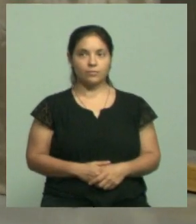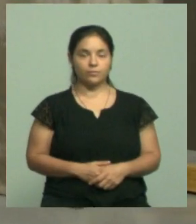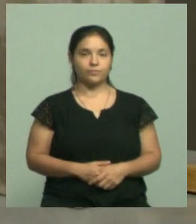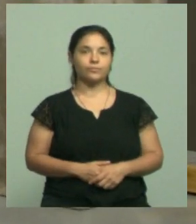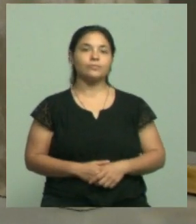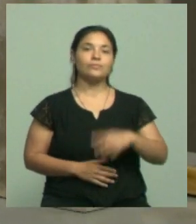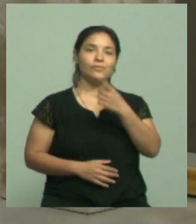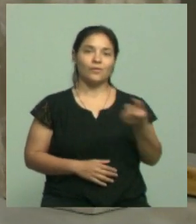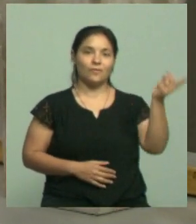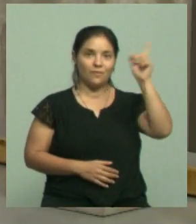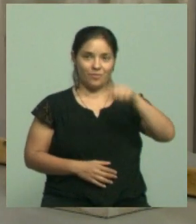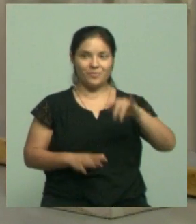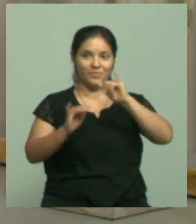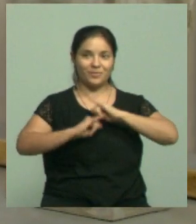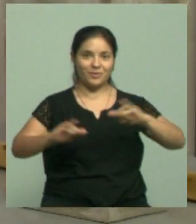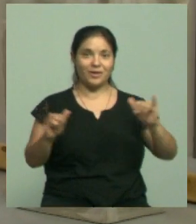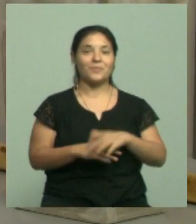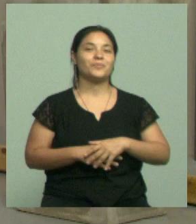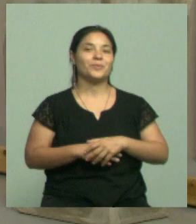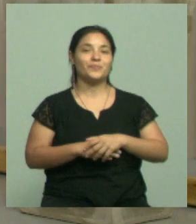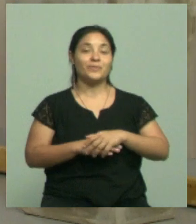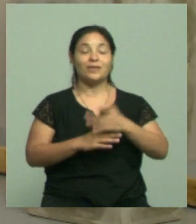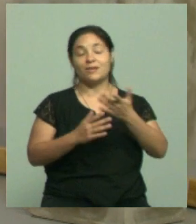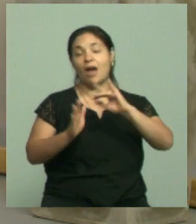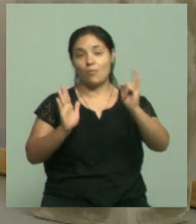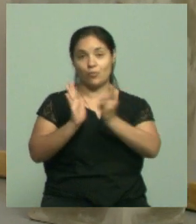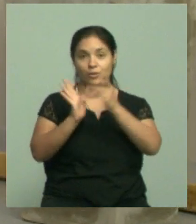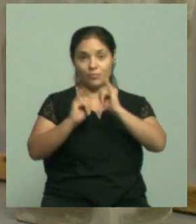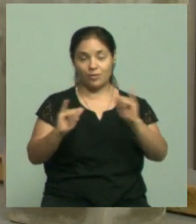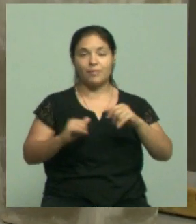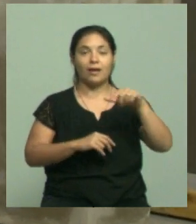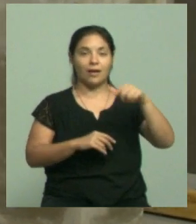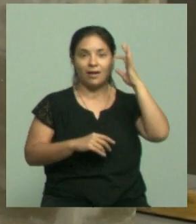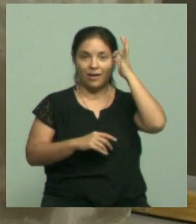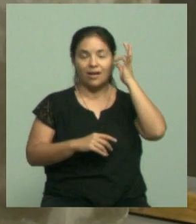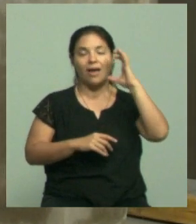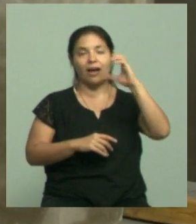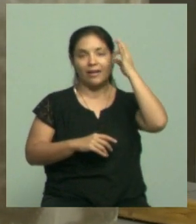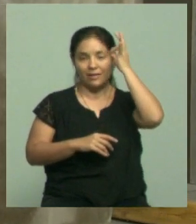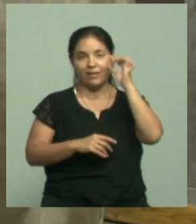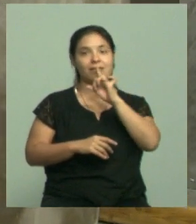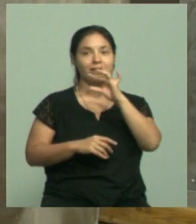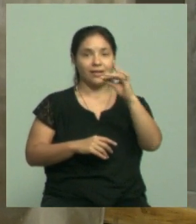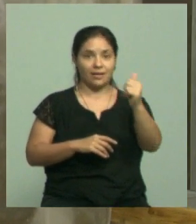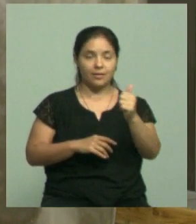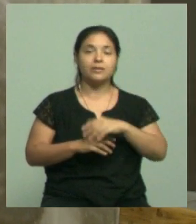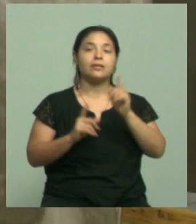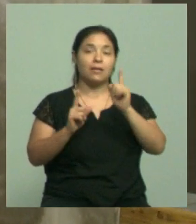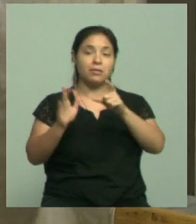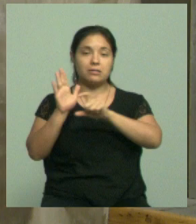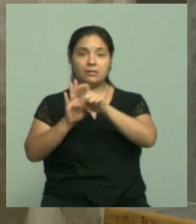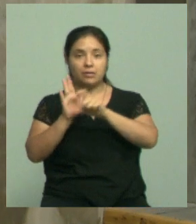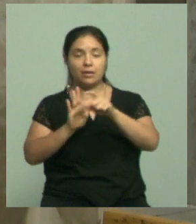Bueno, aquí estamos de vuelta en un nuevo bloque de apuntes en el 30 de la TDA. Ya saben, estamos en redes, en Twitter, X, Facebook